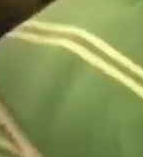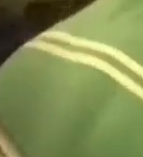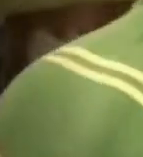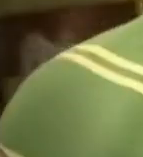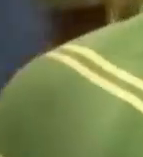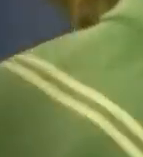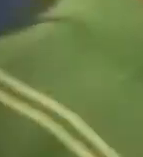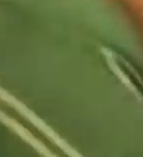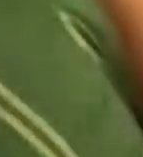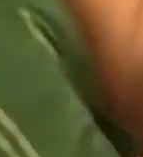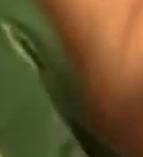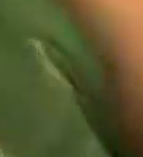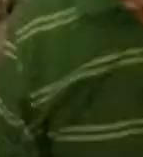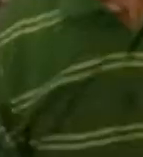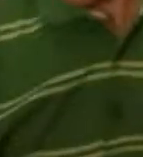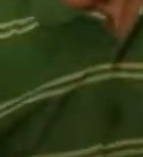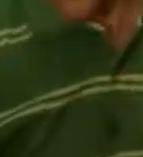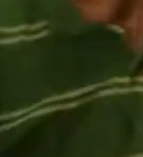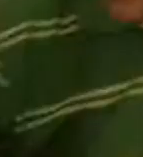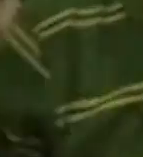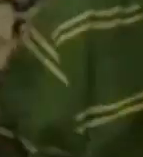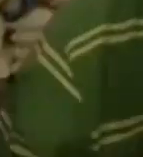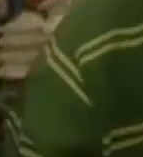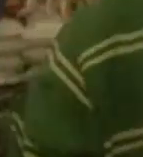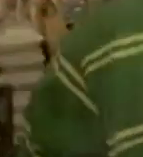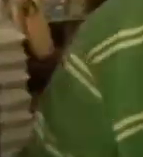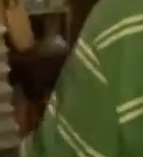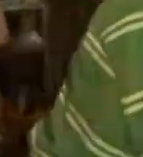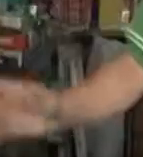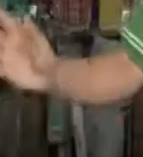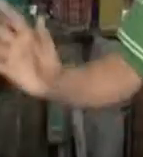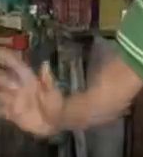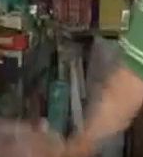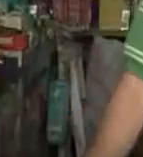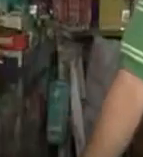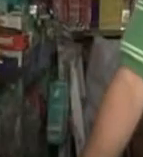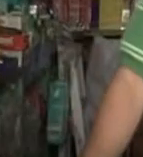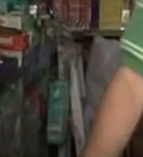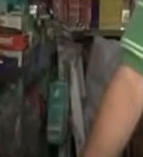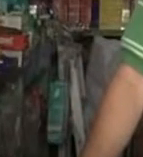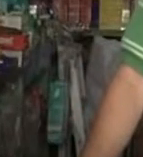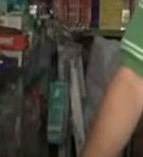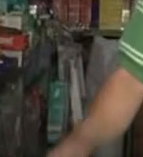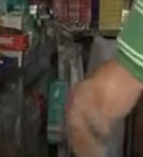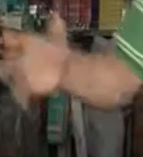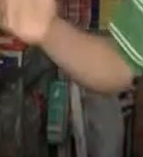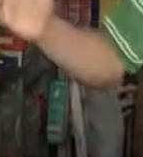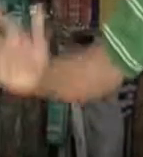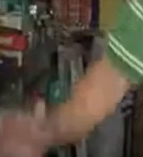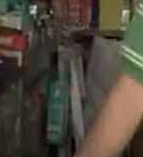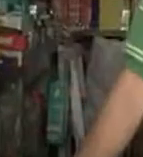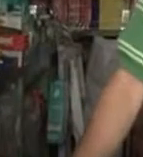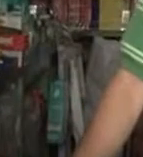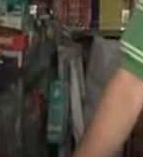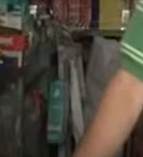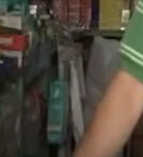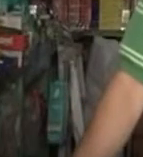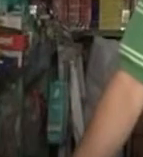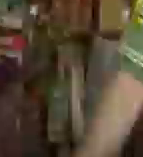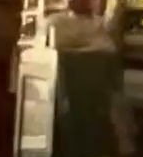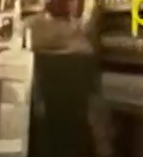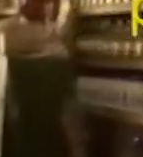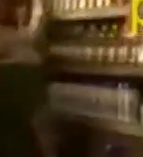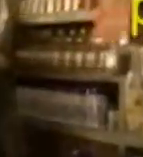Supe que daban préstamos a bajo precio de Banca Solidaria y me acerqué a ellos y claro, me abrieron la puerta seguida de una